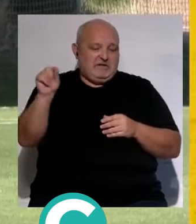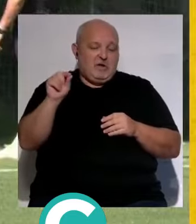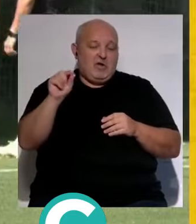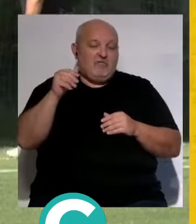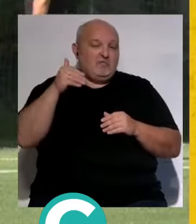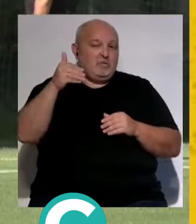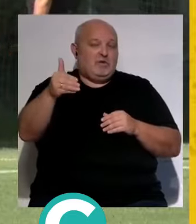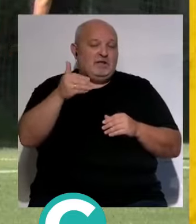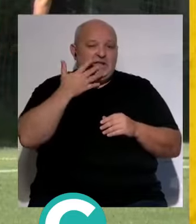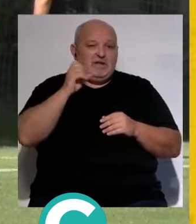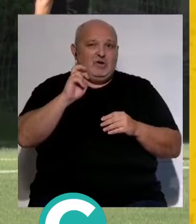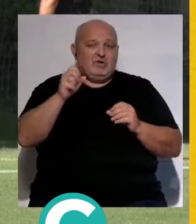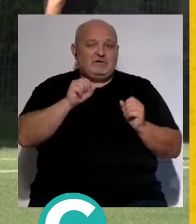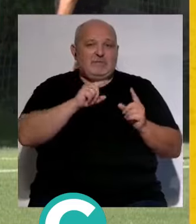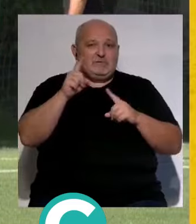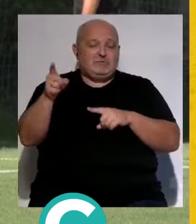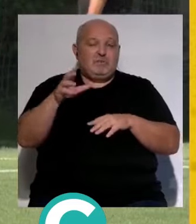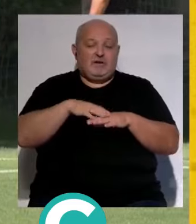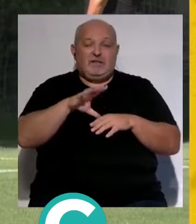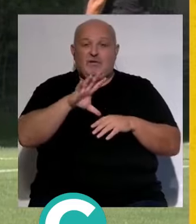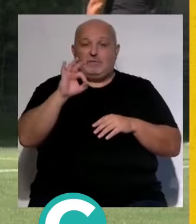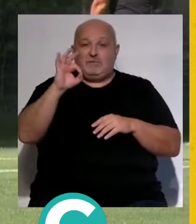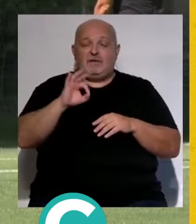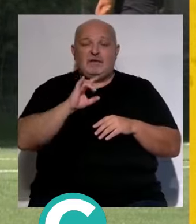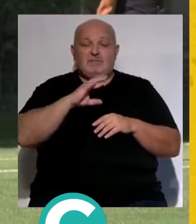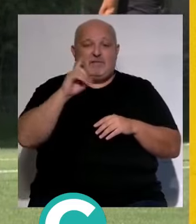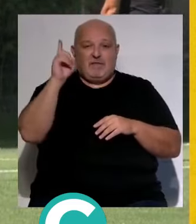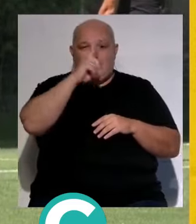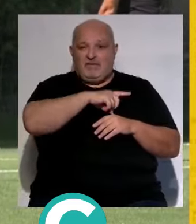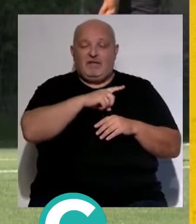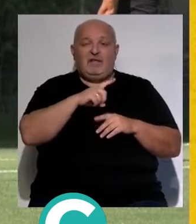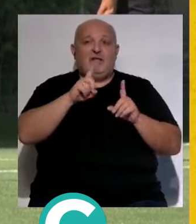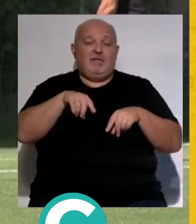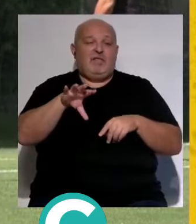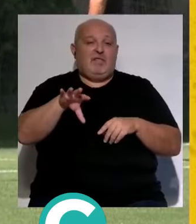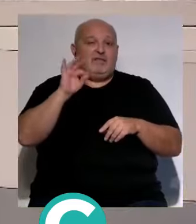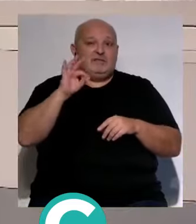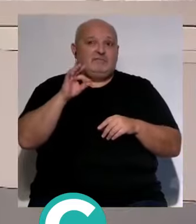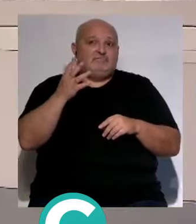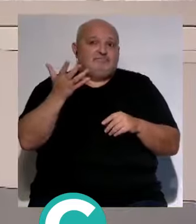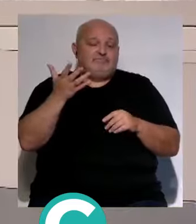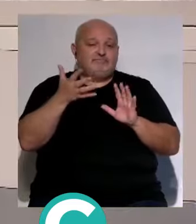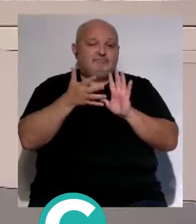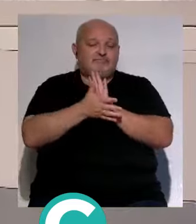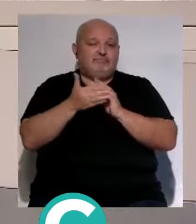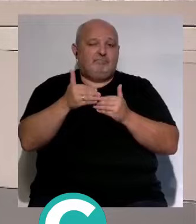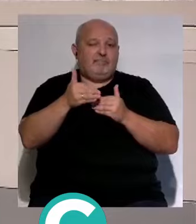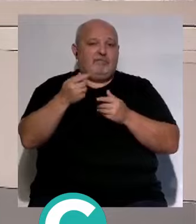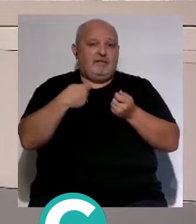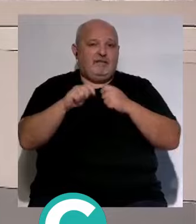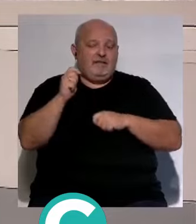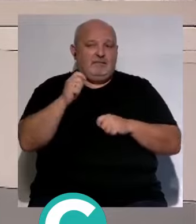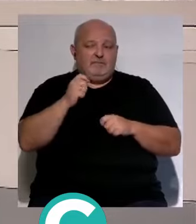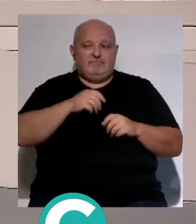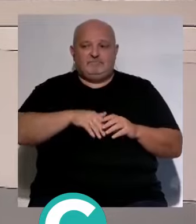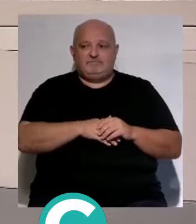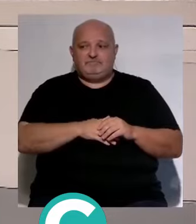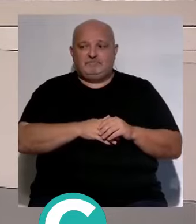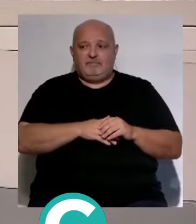inmediato... como traspaso, porque el 50% lo tiene el Real Madrid, que también tendrá que decir algo en esa posible venta del